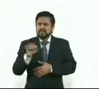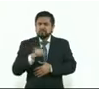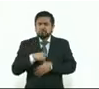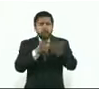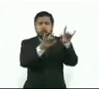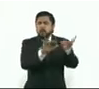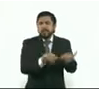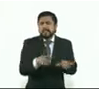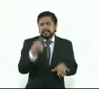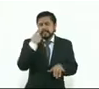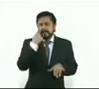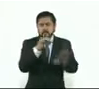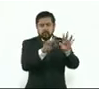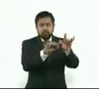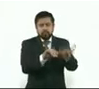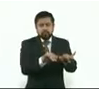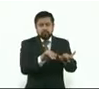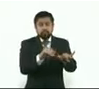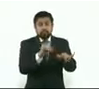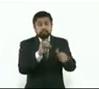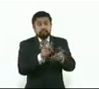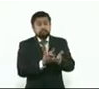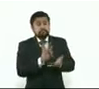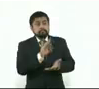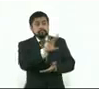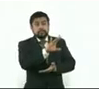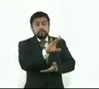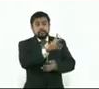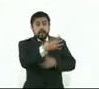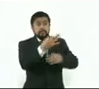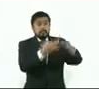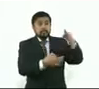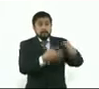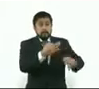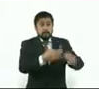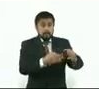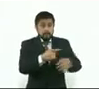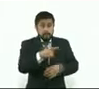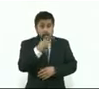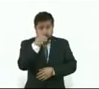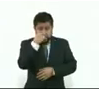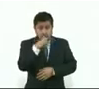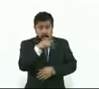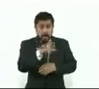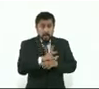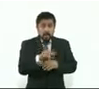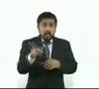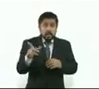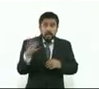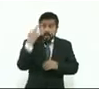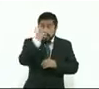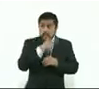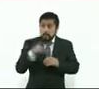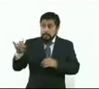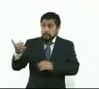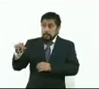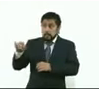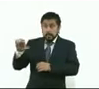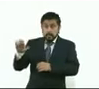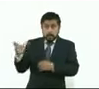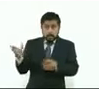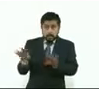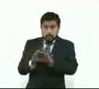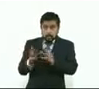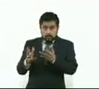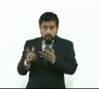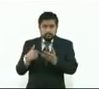van a presentar una solicitud al Tribunal Electoral para que reconsidere la resolución del Instituto Nacional Electoral y